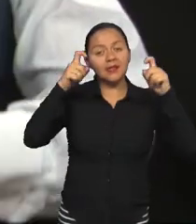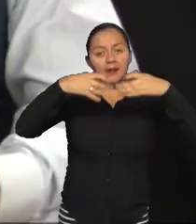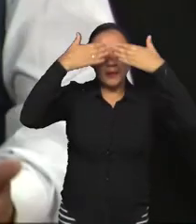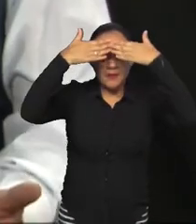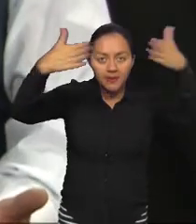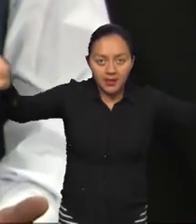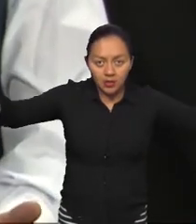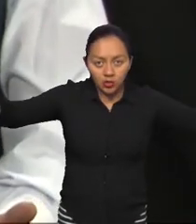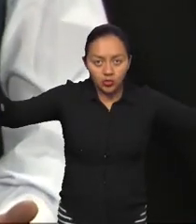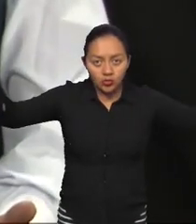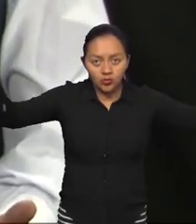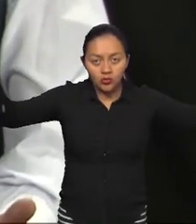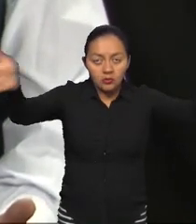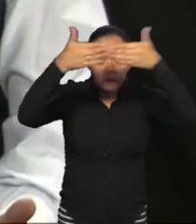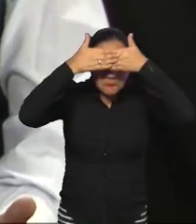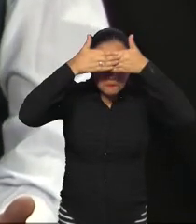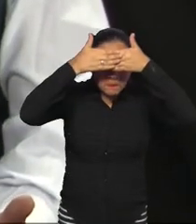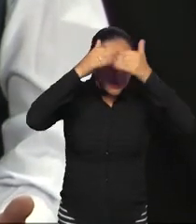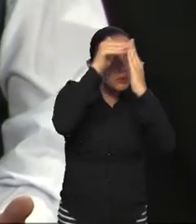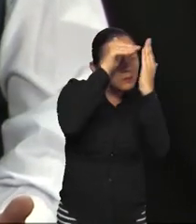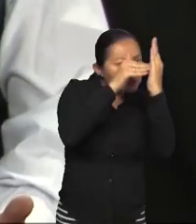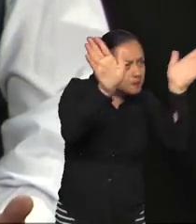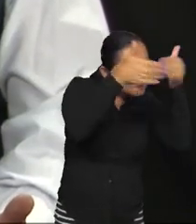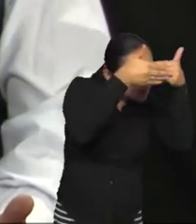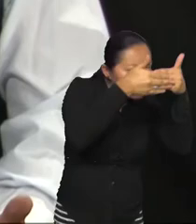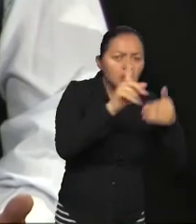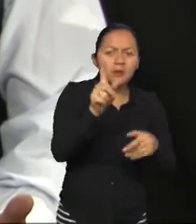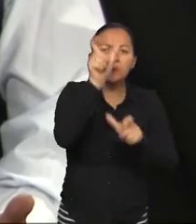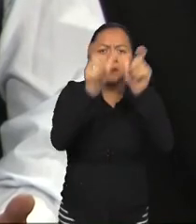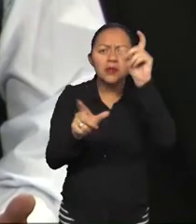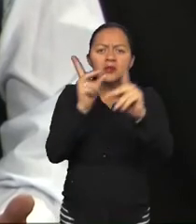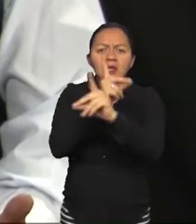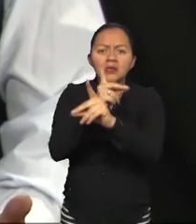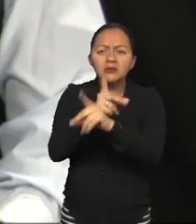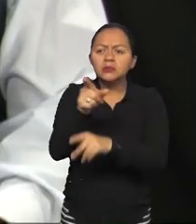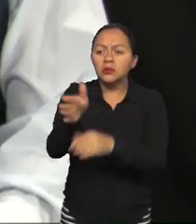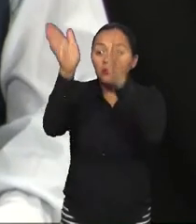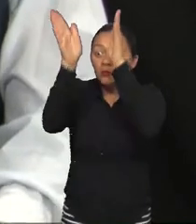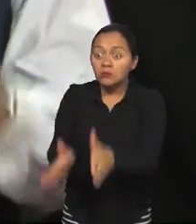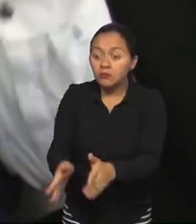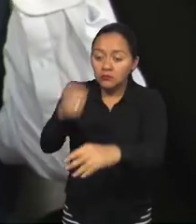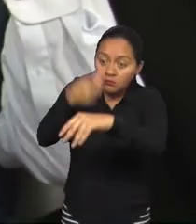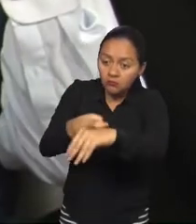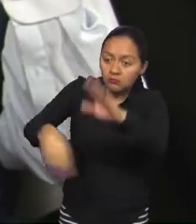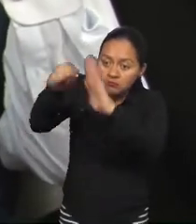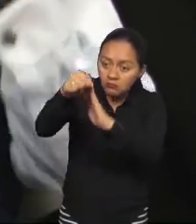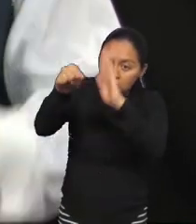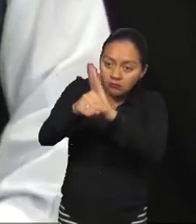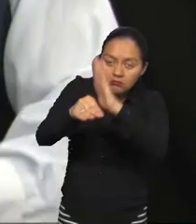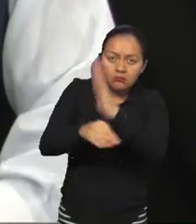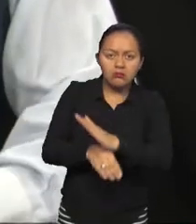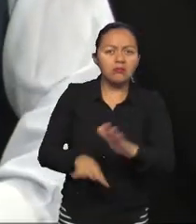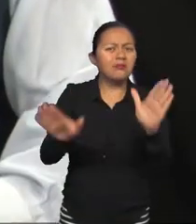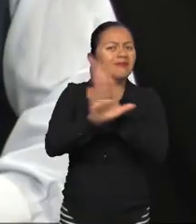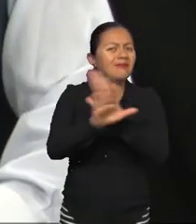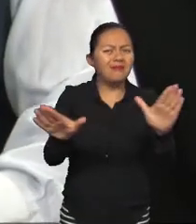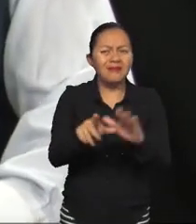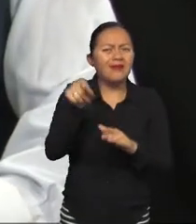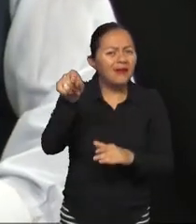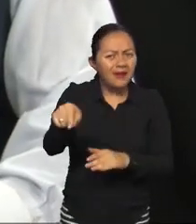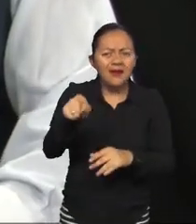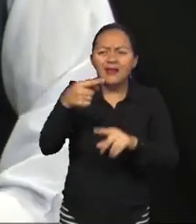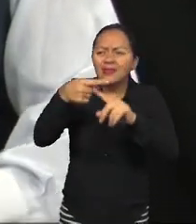para explicitar que las personas con discapacidad no son sujetos tácitos, no están en ese todos, sino son